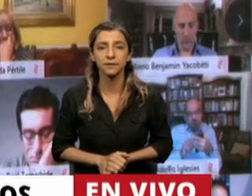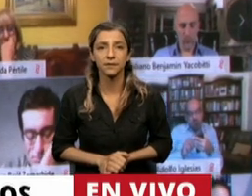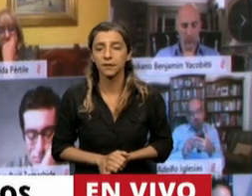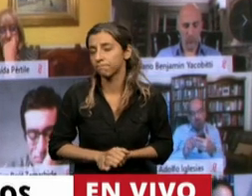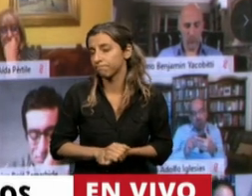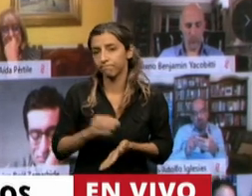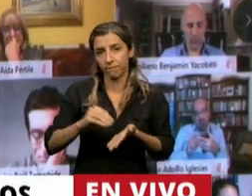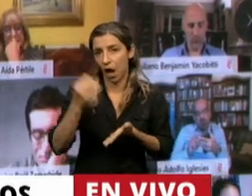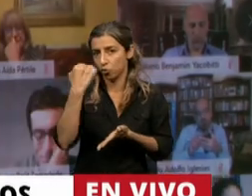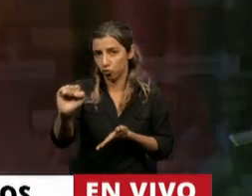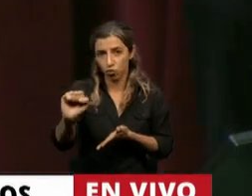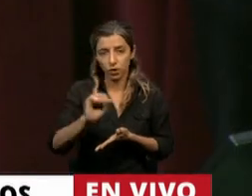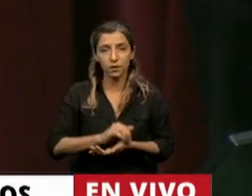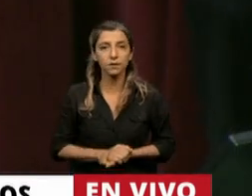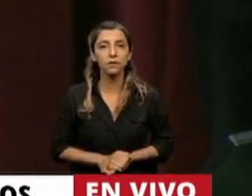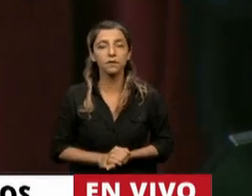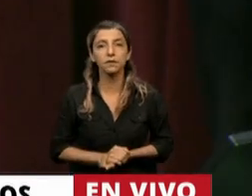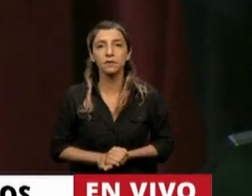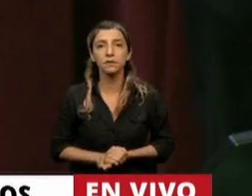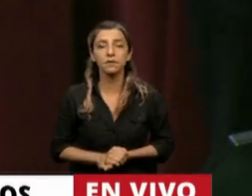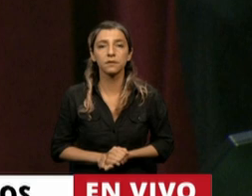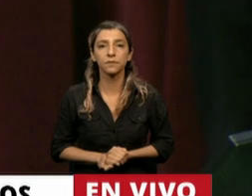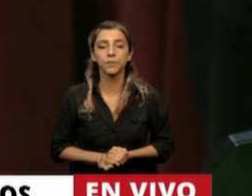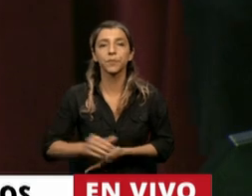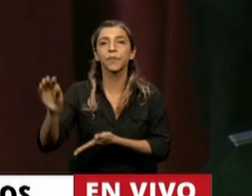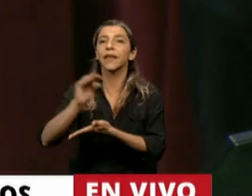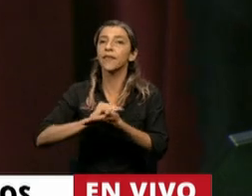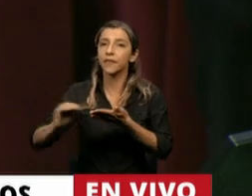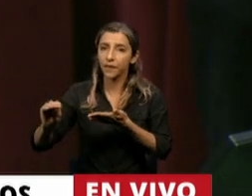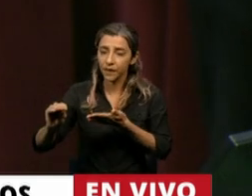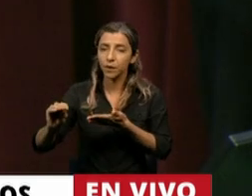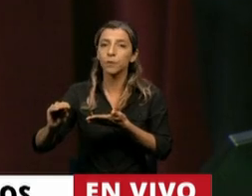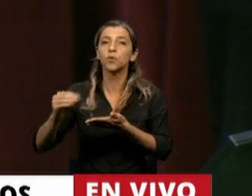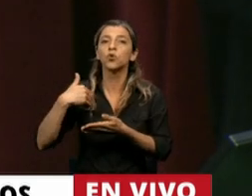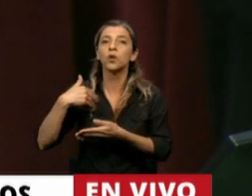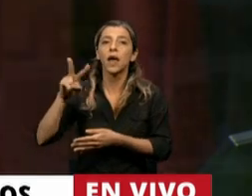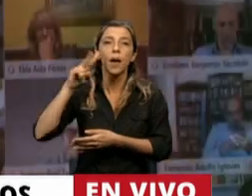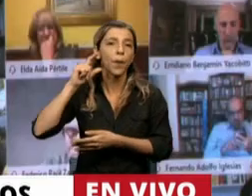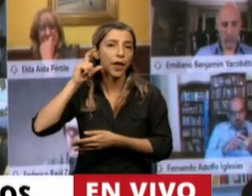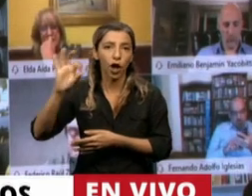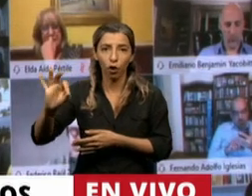ausente a la hora de votar diputada María Alejandra